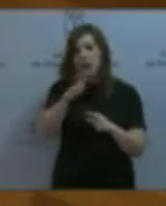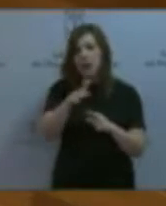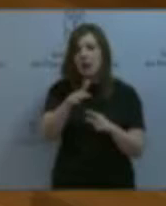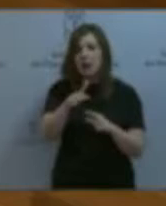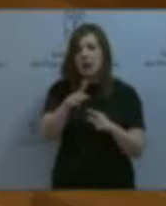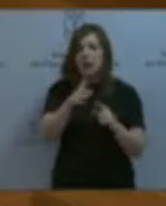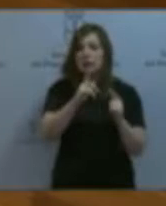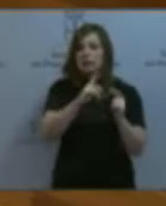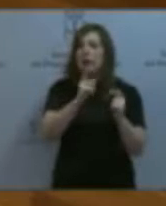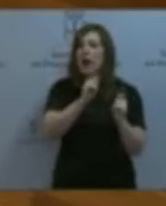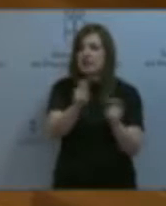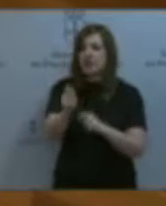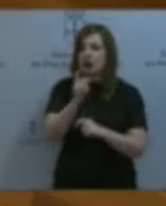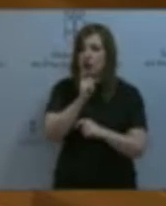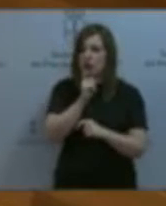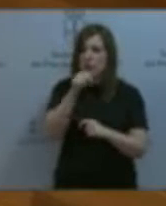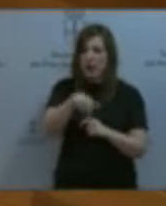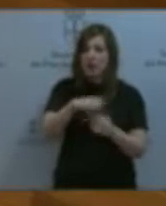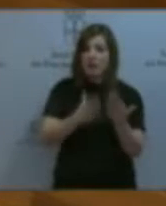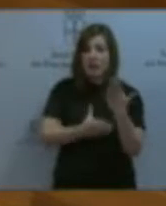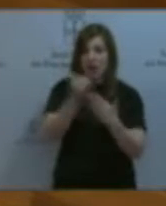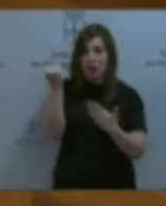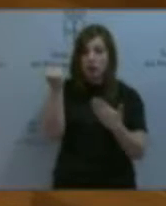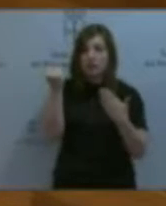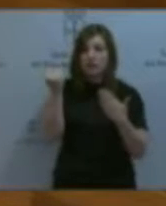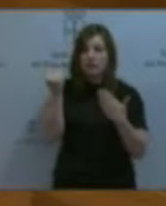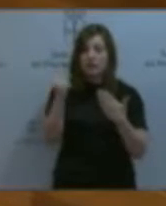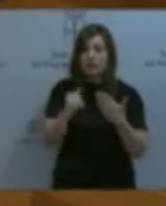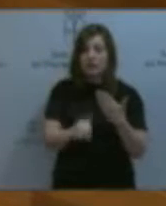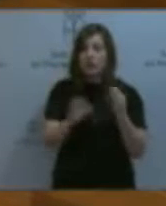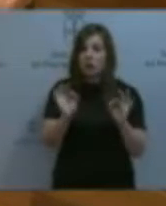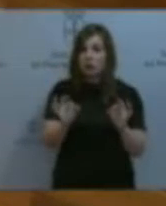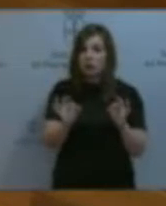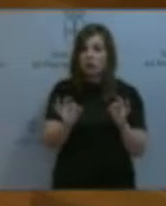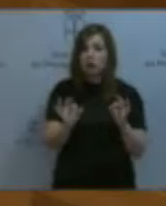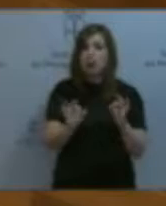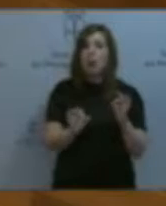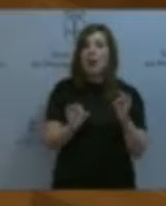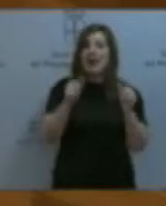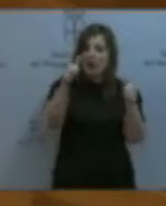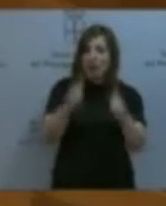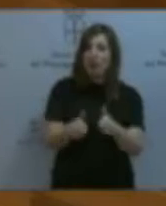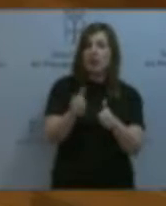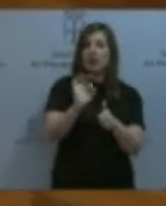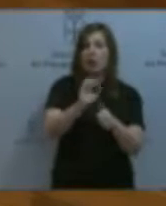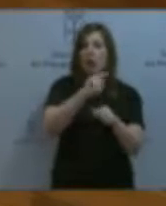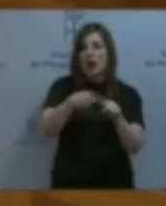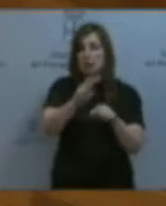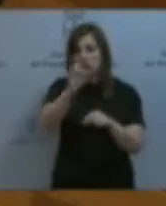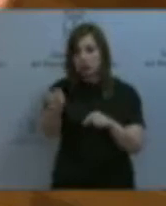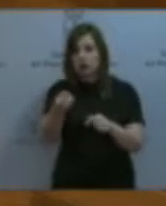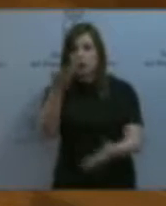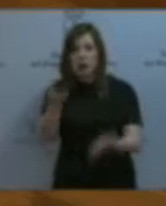subvenciones. Esto es, aquellas federaciones que, aparte del número de licencias u otros elementos de valoración, número